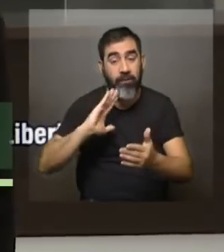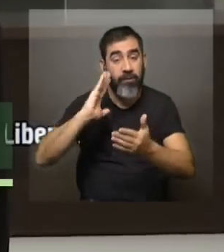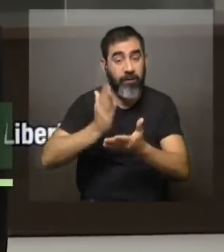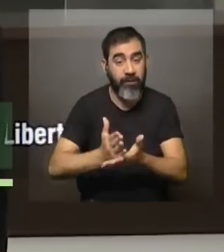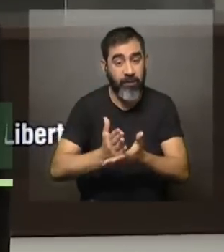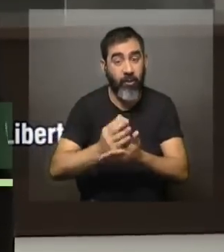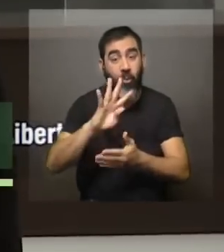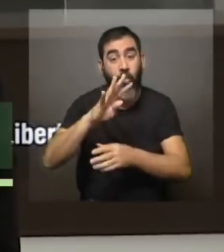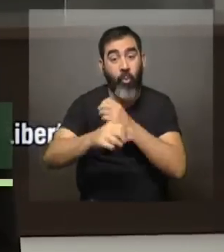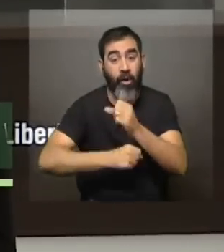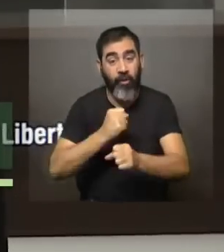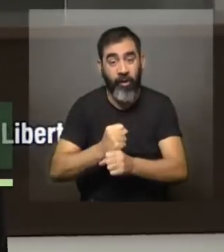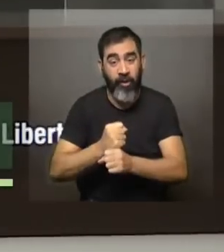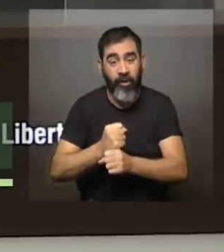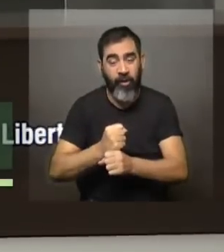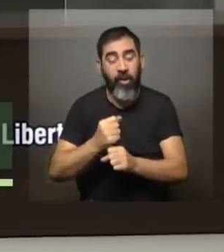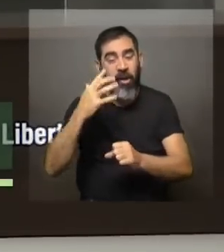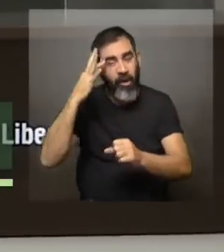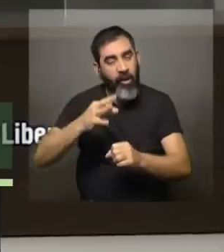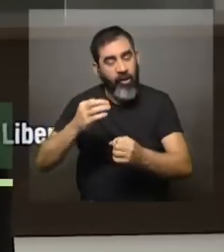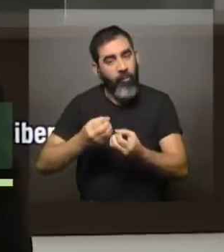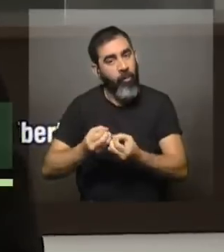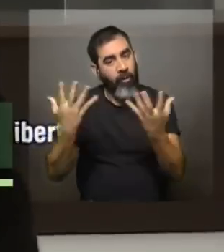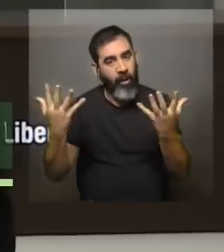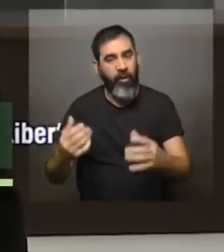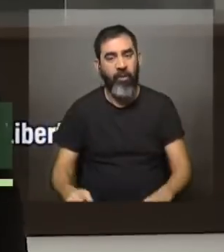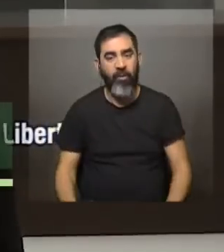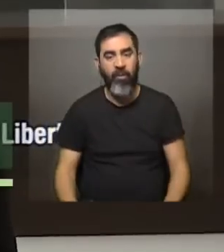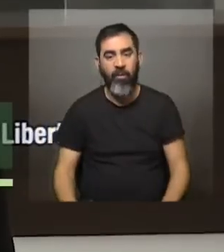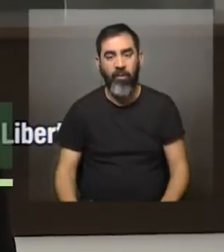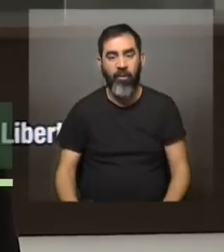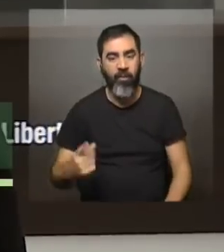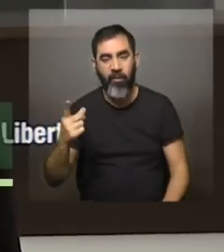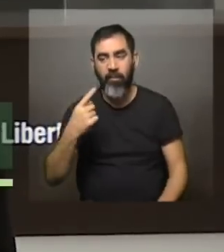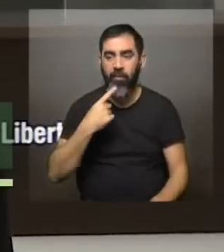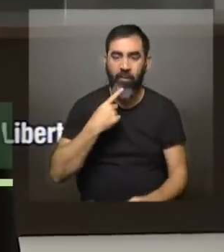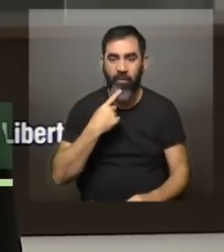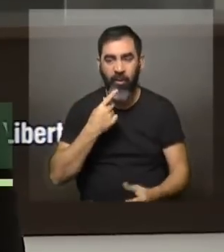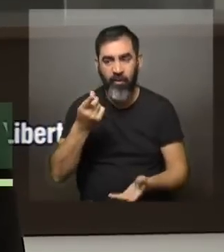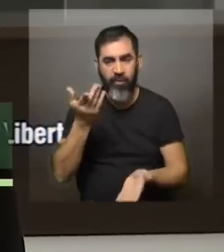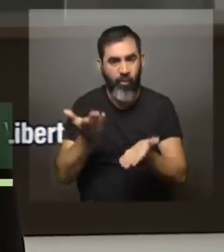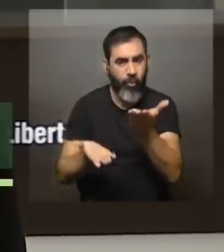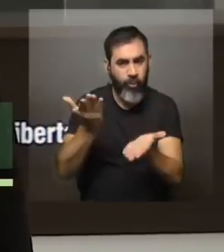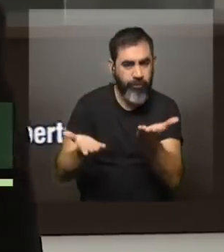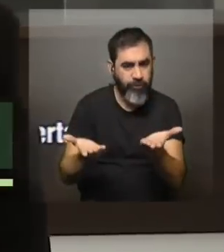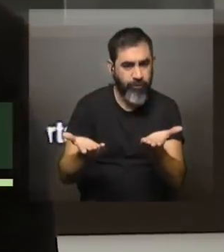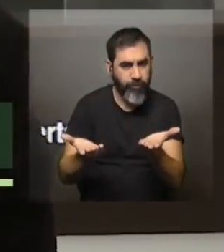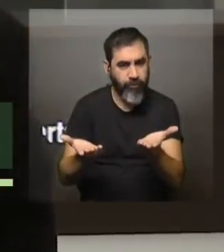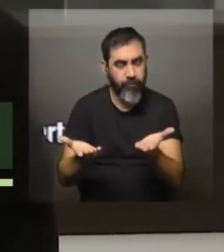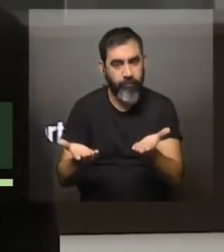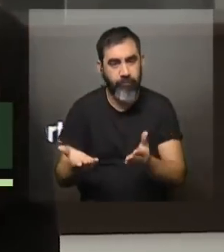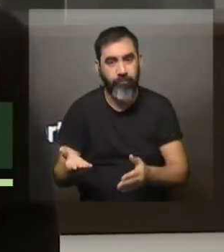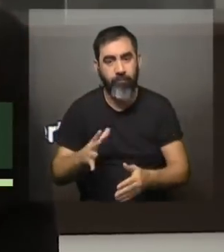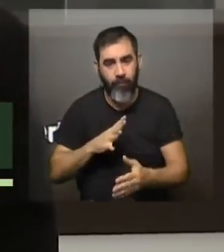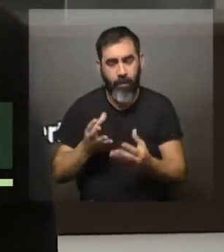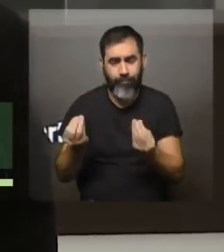como les decía la de cuatro años que parece excesiva entonces ahí nos planteamos es una es justicia eso cuando En definitiva